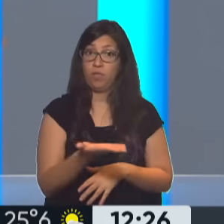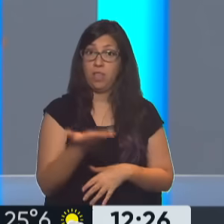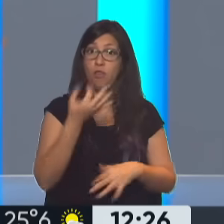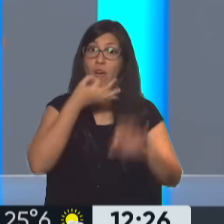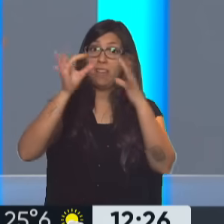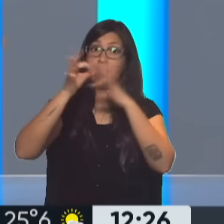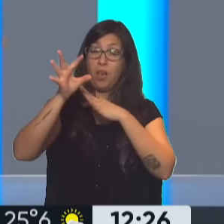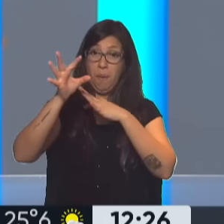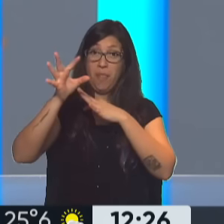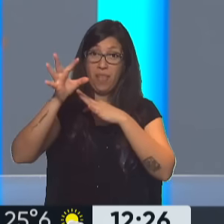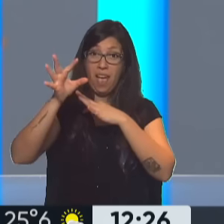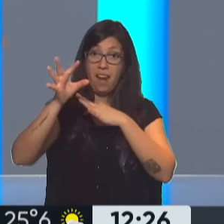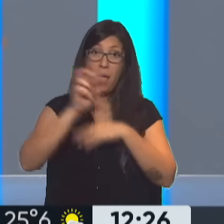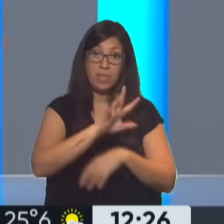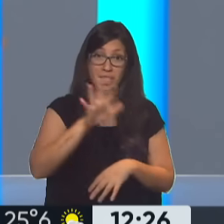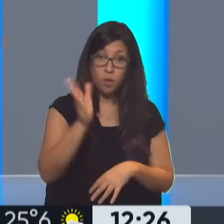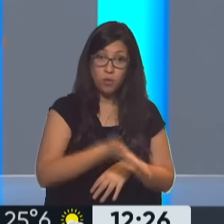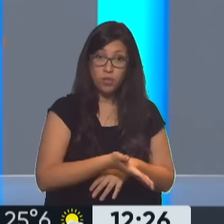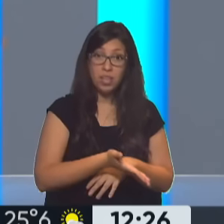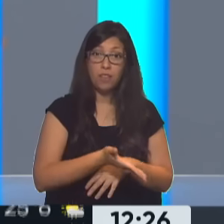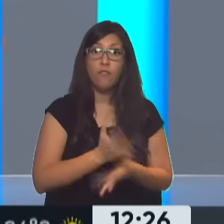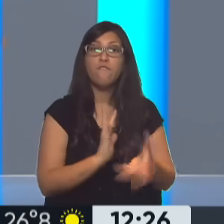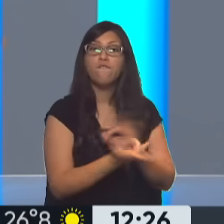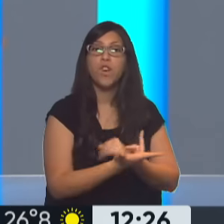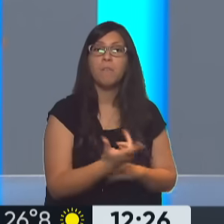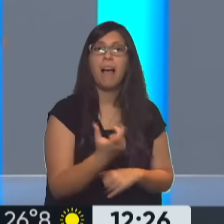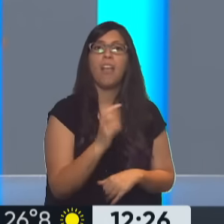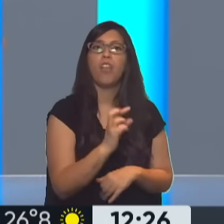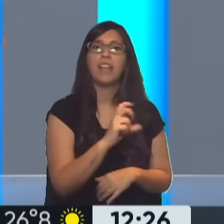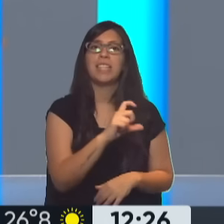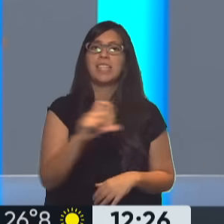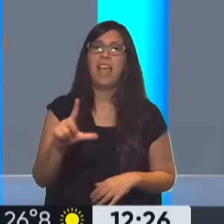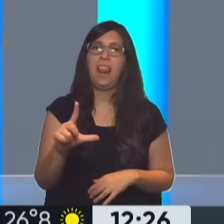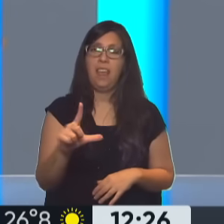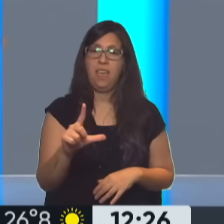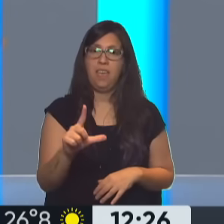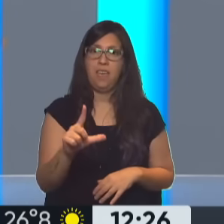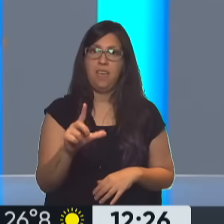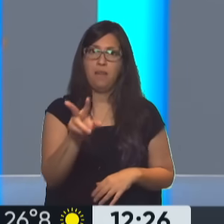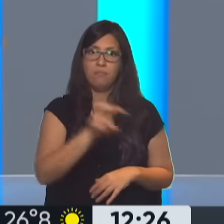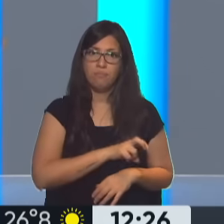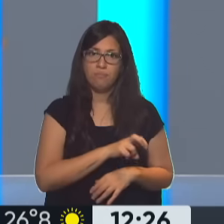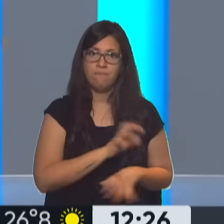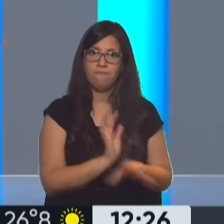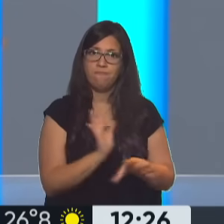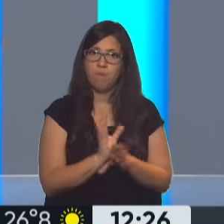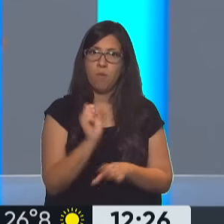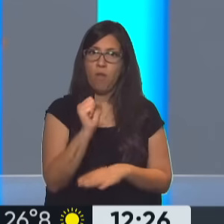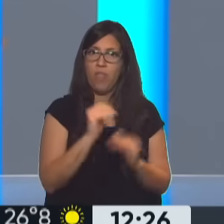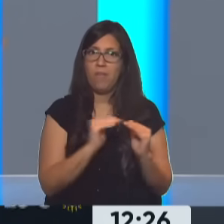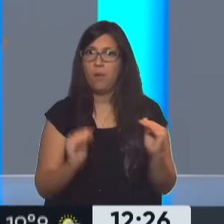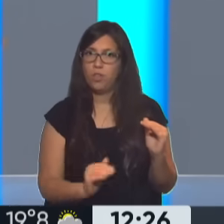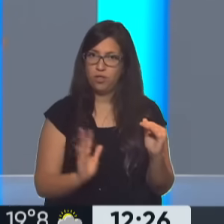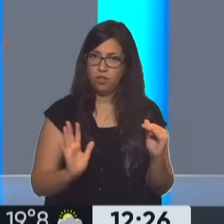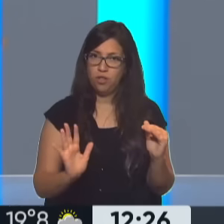exportaciones se eh liquiden Por el contado con liqui es decir es una especie de Mini devaluación no tan mini dev